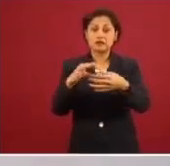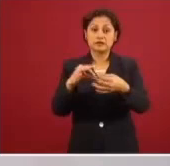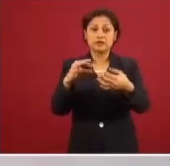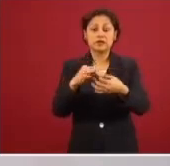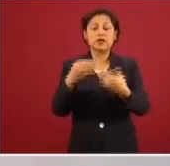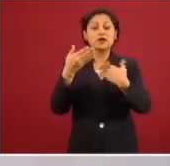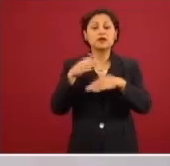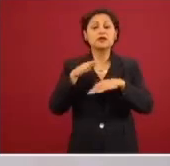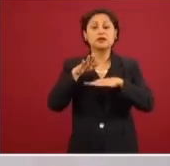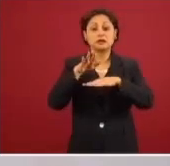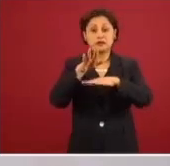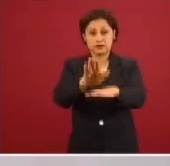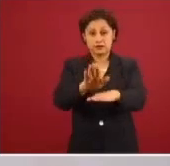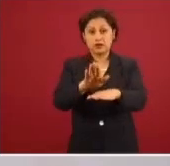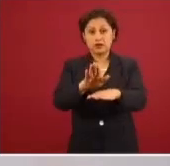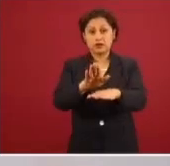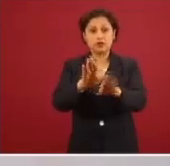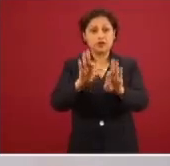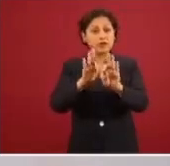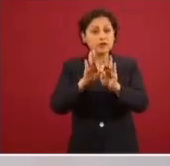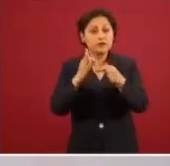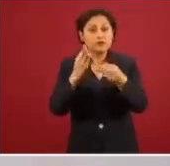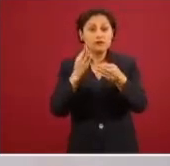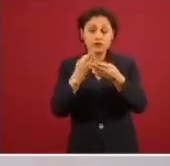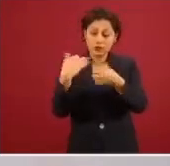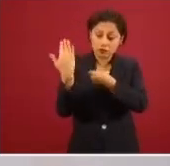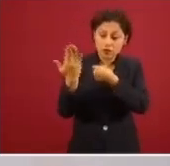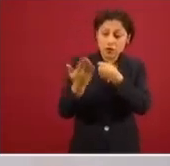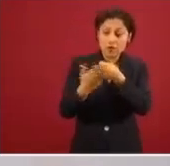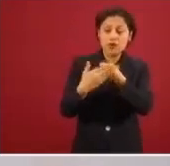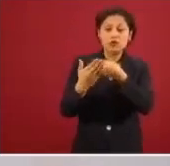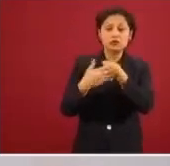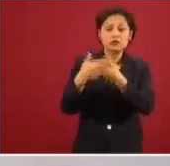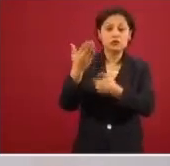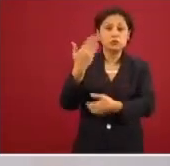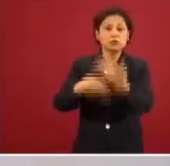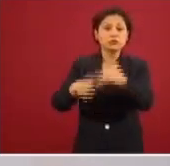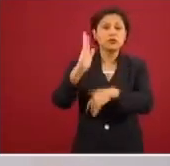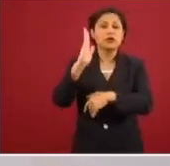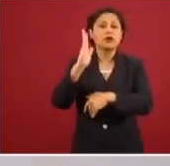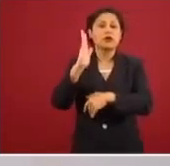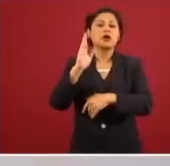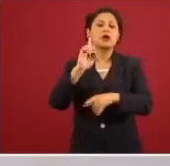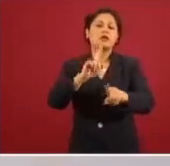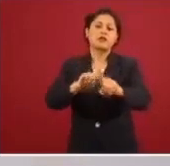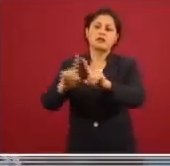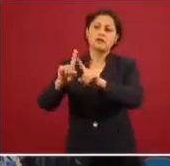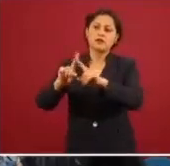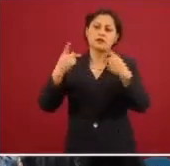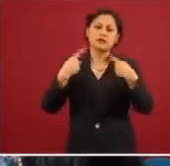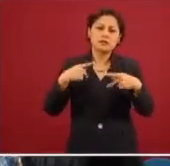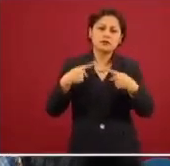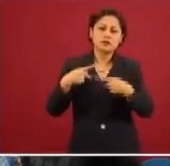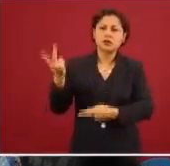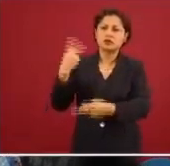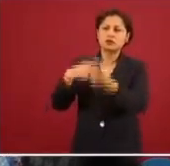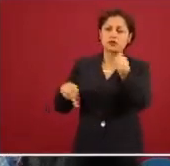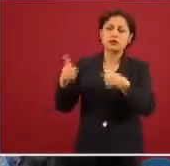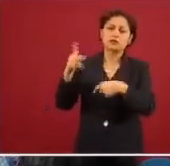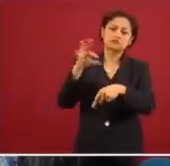especialistas, los médicos, los científicos que nos han venido